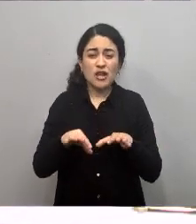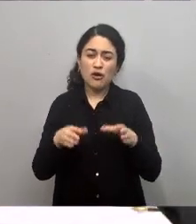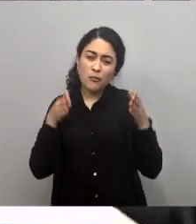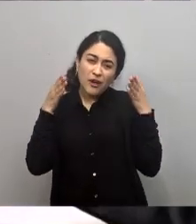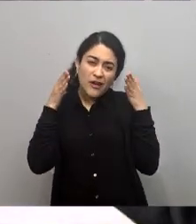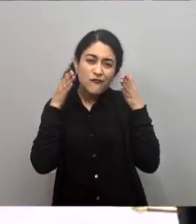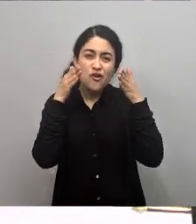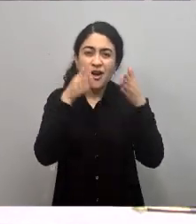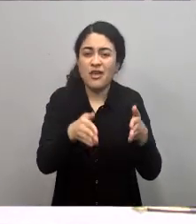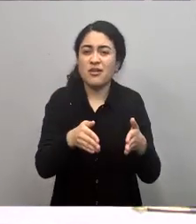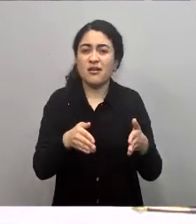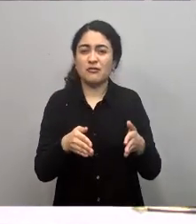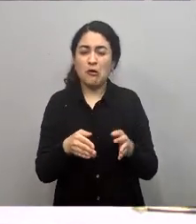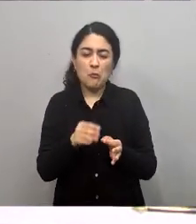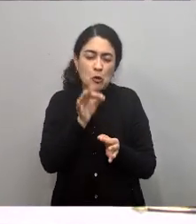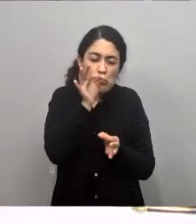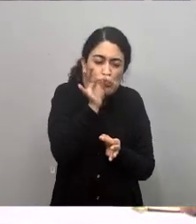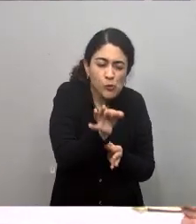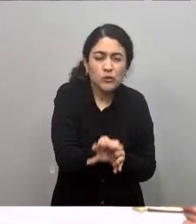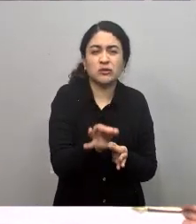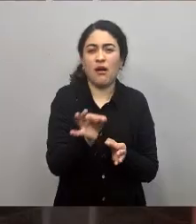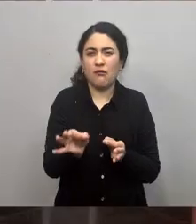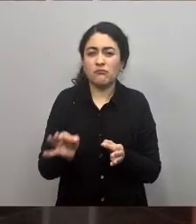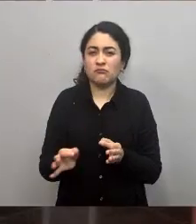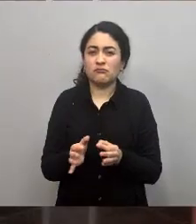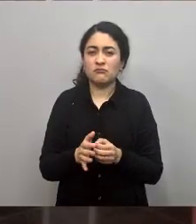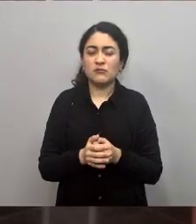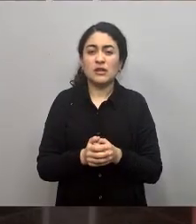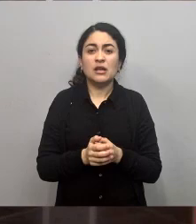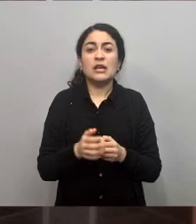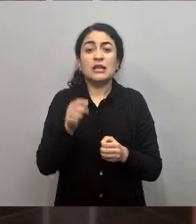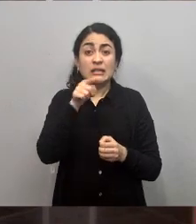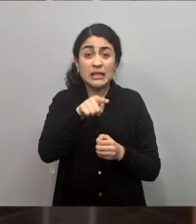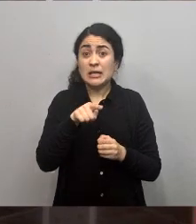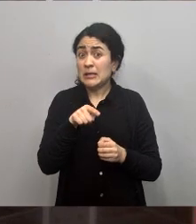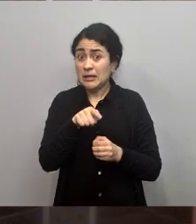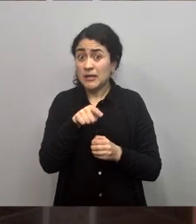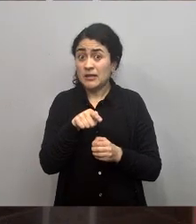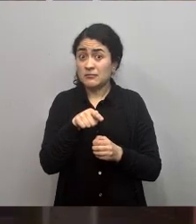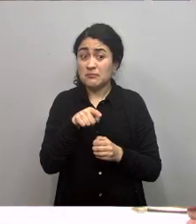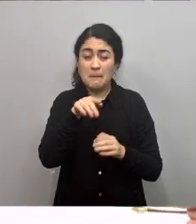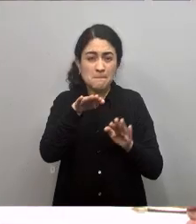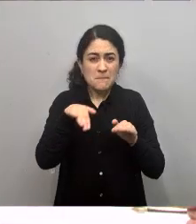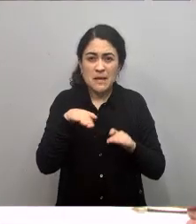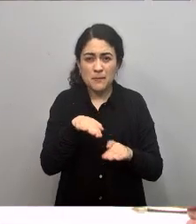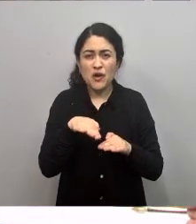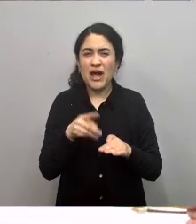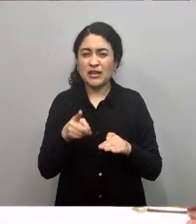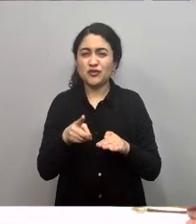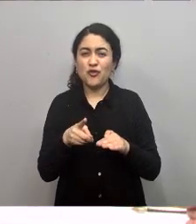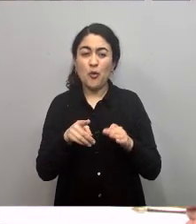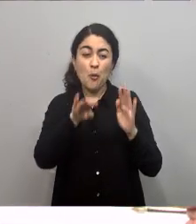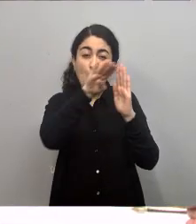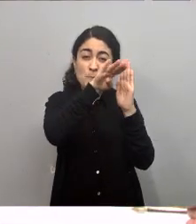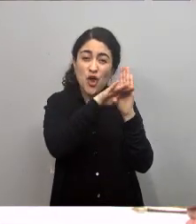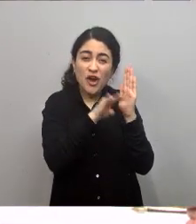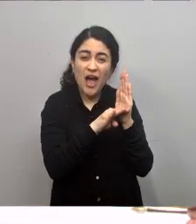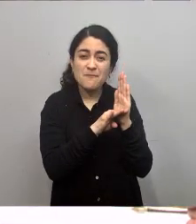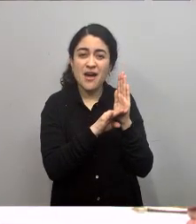muy concreta y que él mismo ha hecho una carta Gantt desde hasta